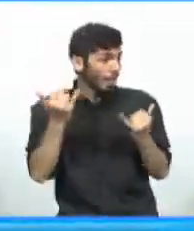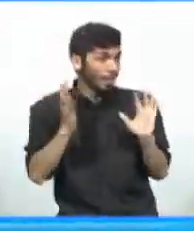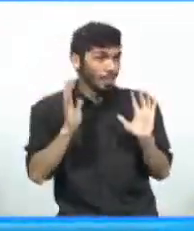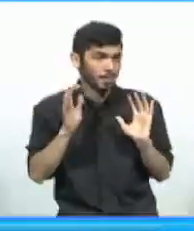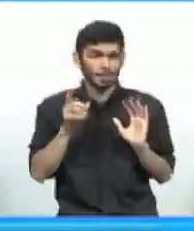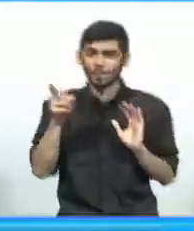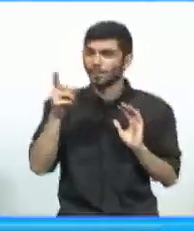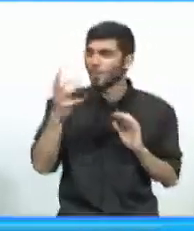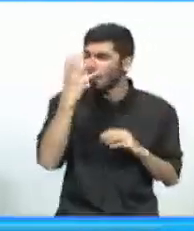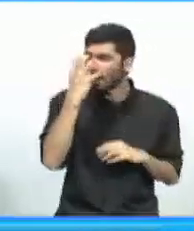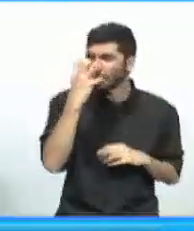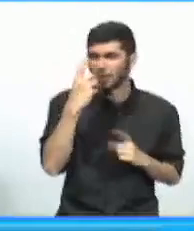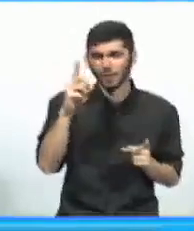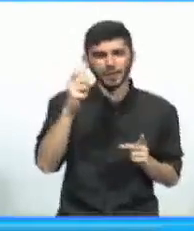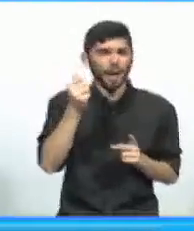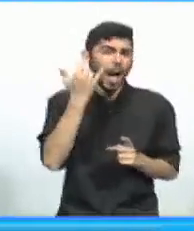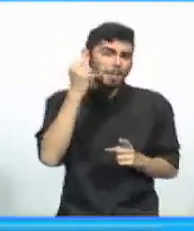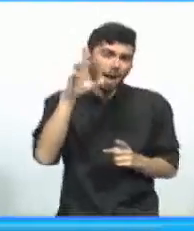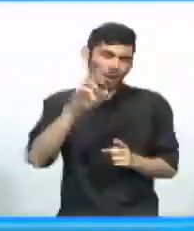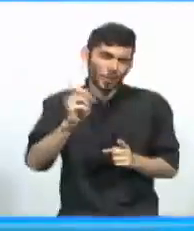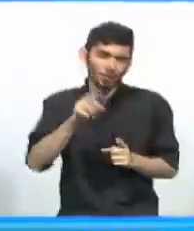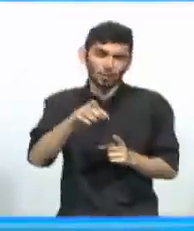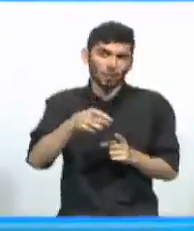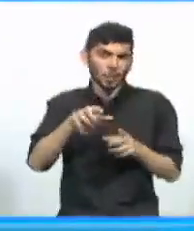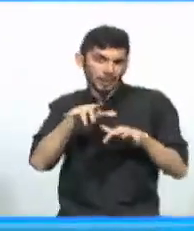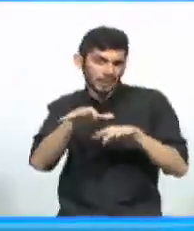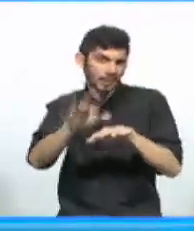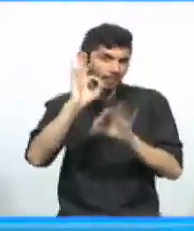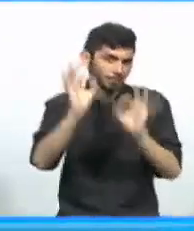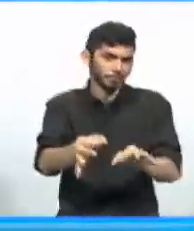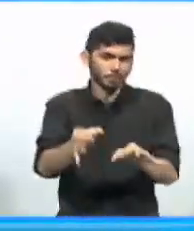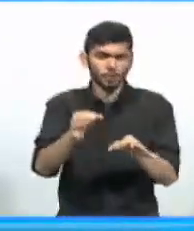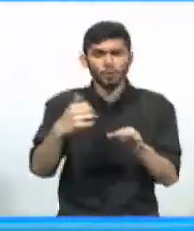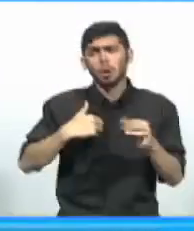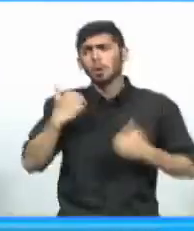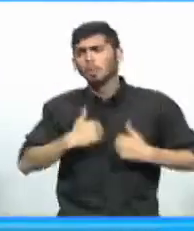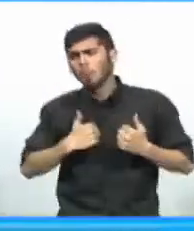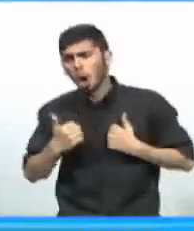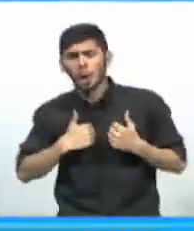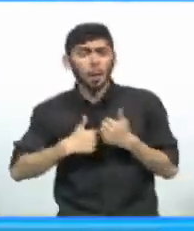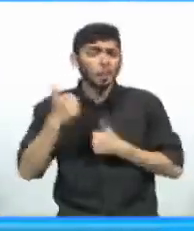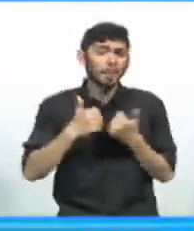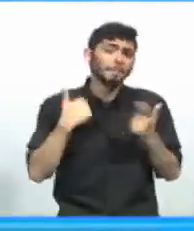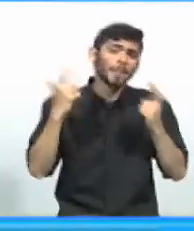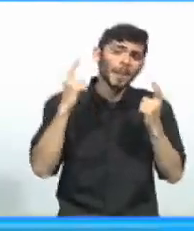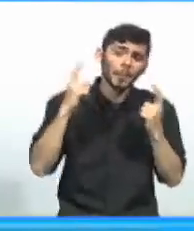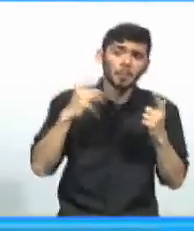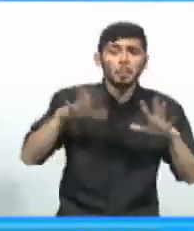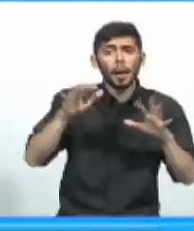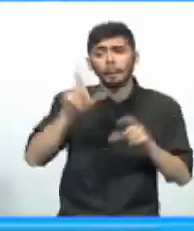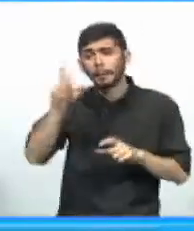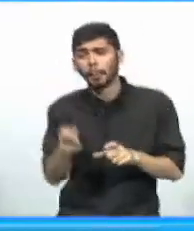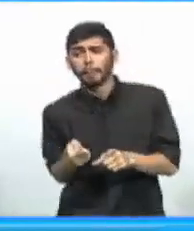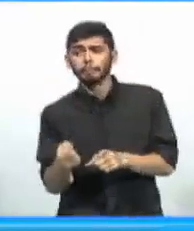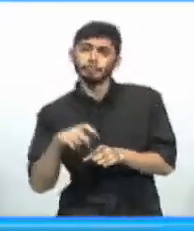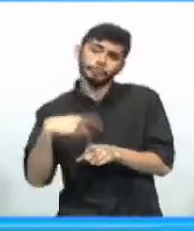ser un payaso distinto a Aymar, me imagino, porque vas a terminar la carrera. No sé si vine a correr o a competir, vine a divertirme y a pasarla bien, a asesinar un par de personas